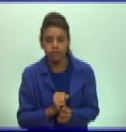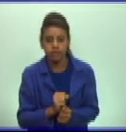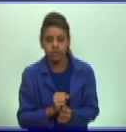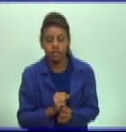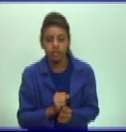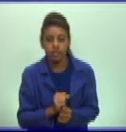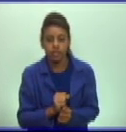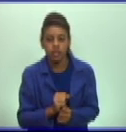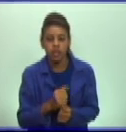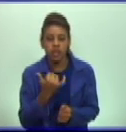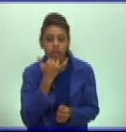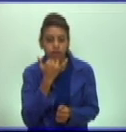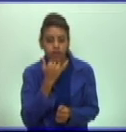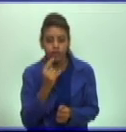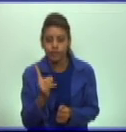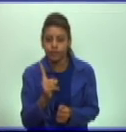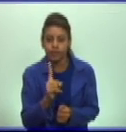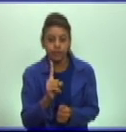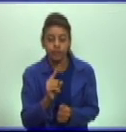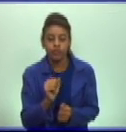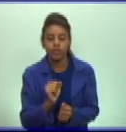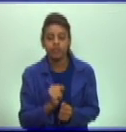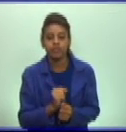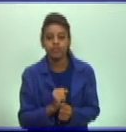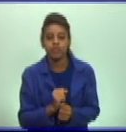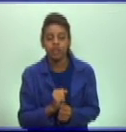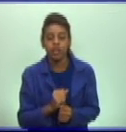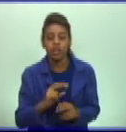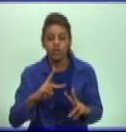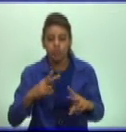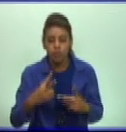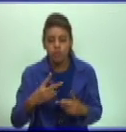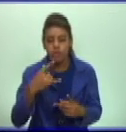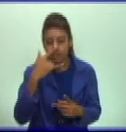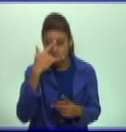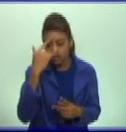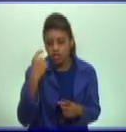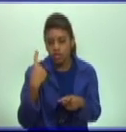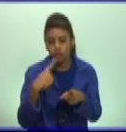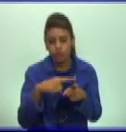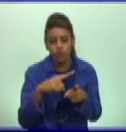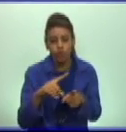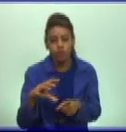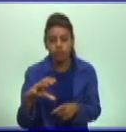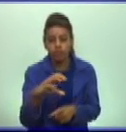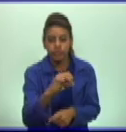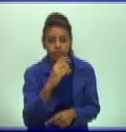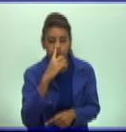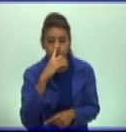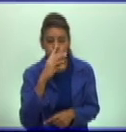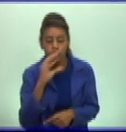a la derrota. Y envolver sí, todos aquellos no,